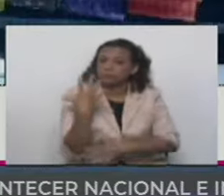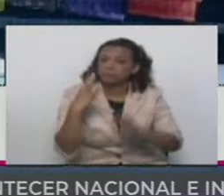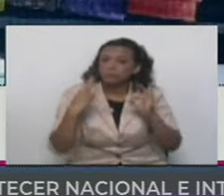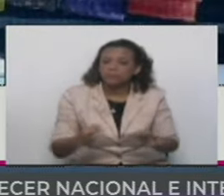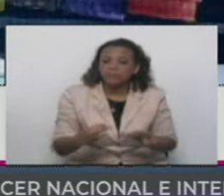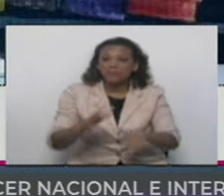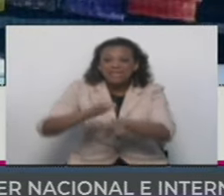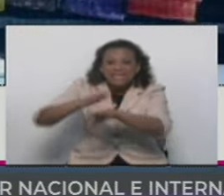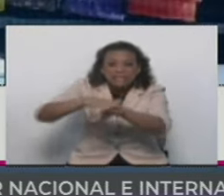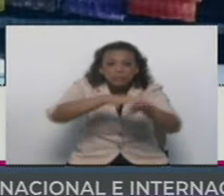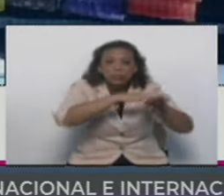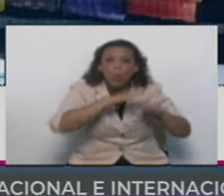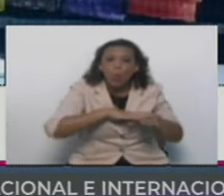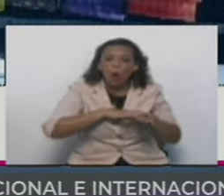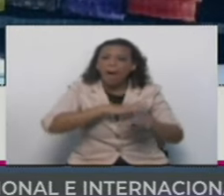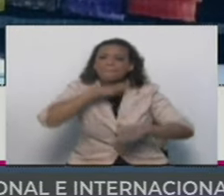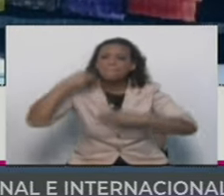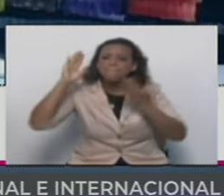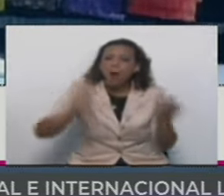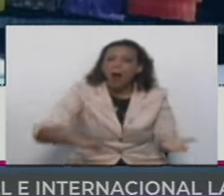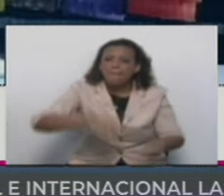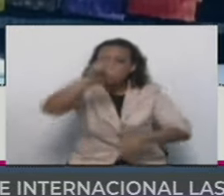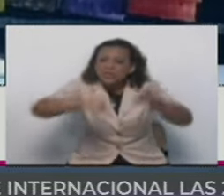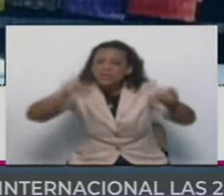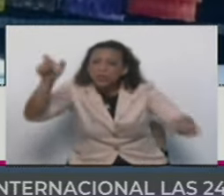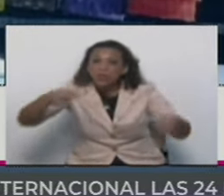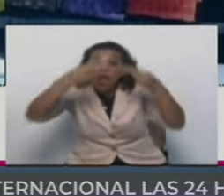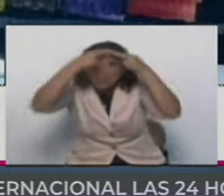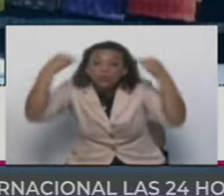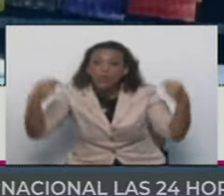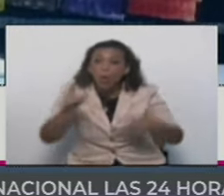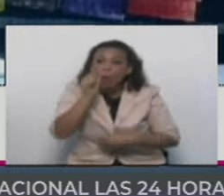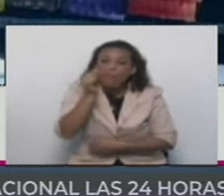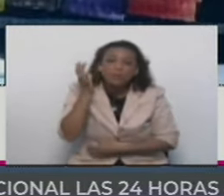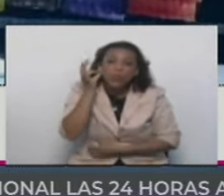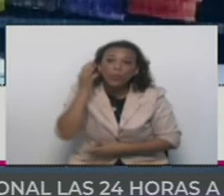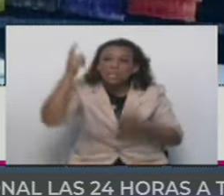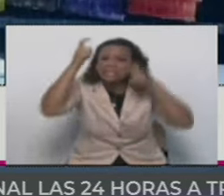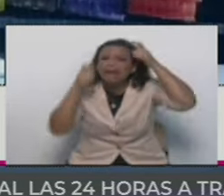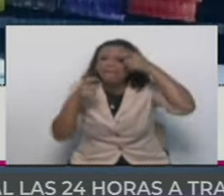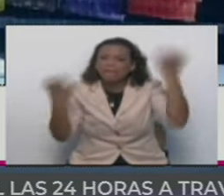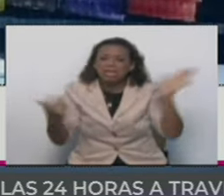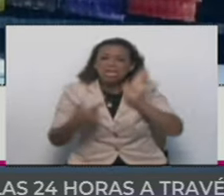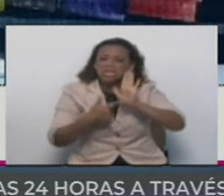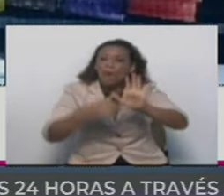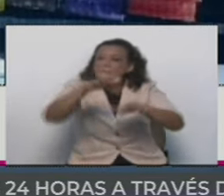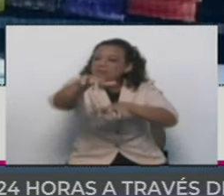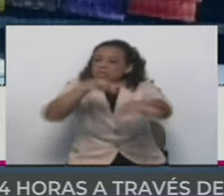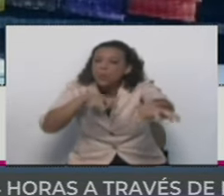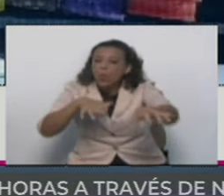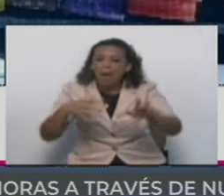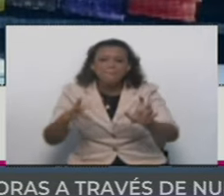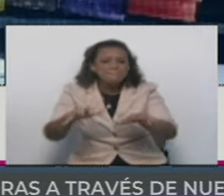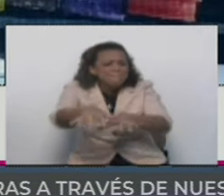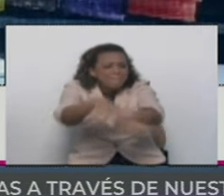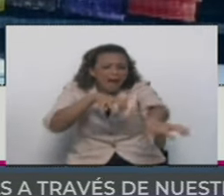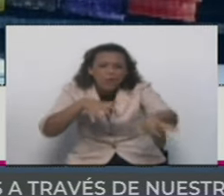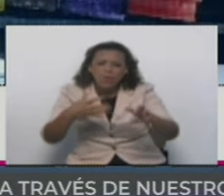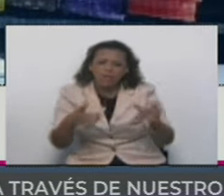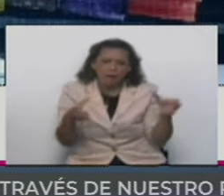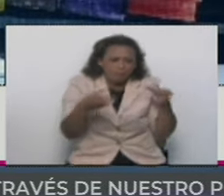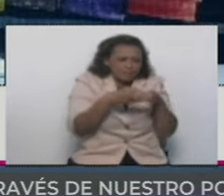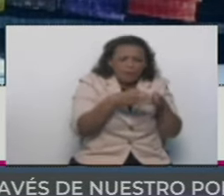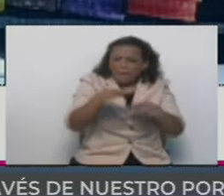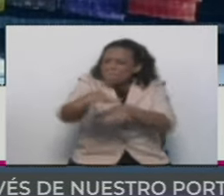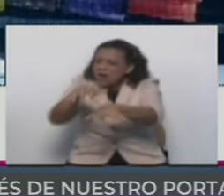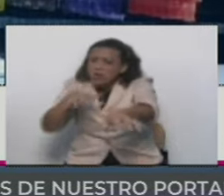querían salir a degollar y matar a miles de hombres y mujeres chavistas, que somos millones y somos mayoría.